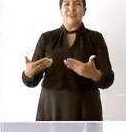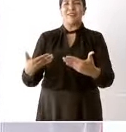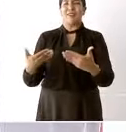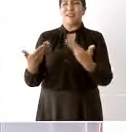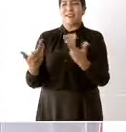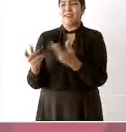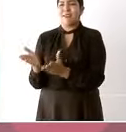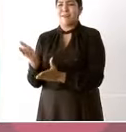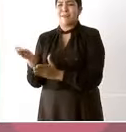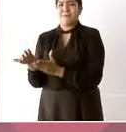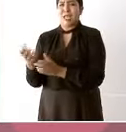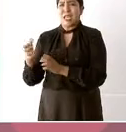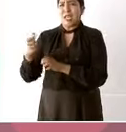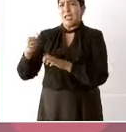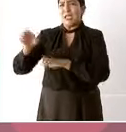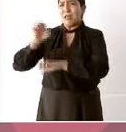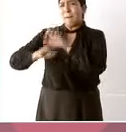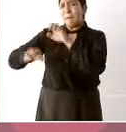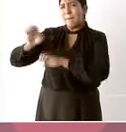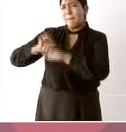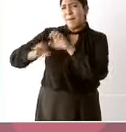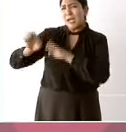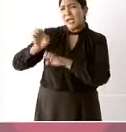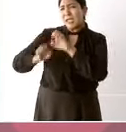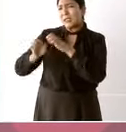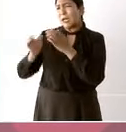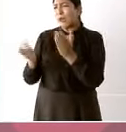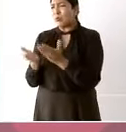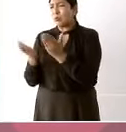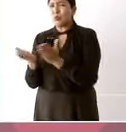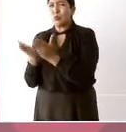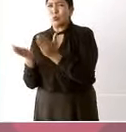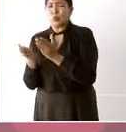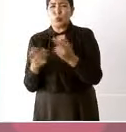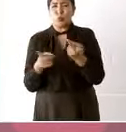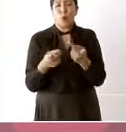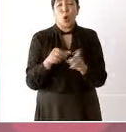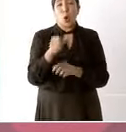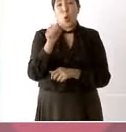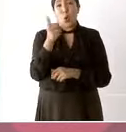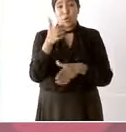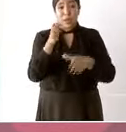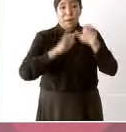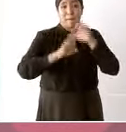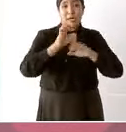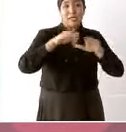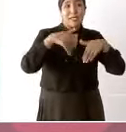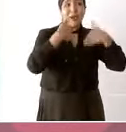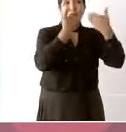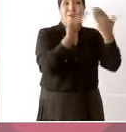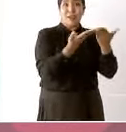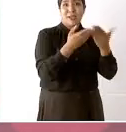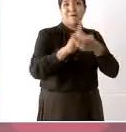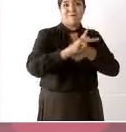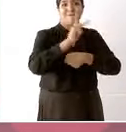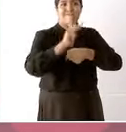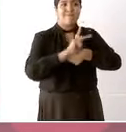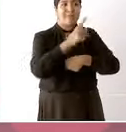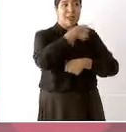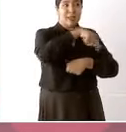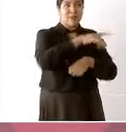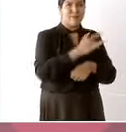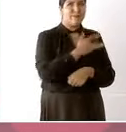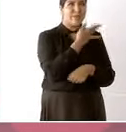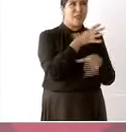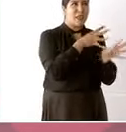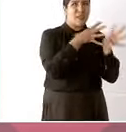sector productivo. Diversas cámaras y grupos empresariales nacionales y extranjeros han externado su interés de formar parte